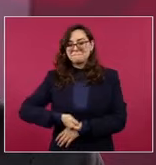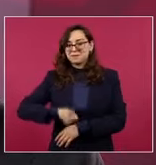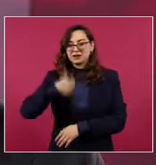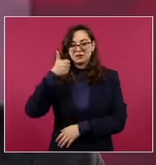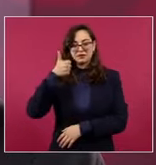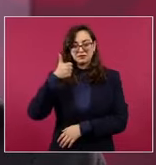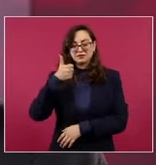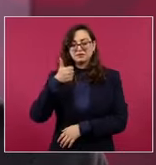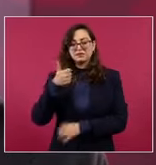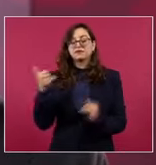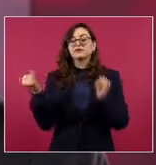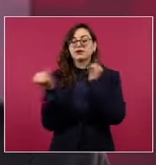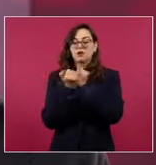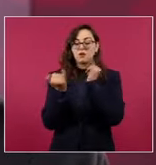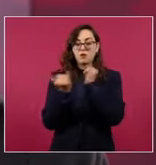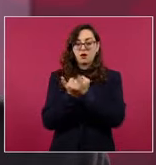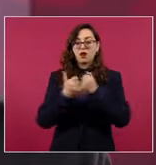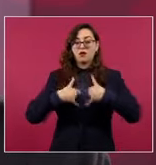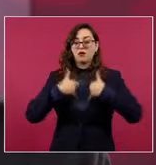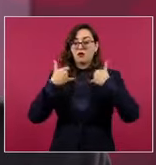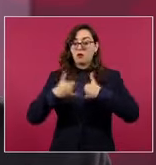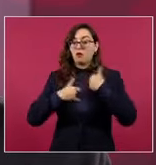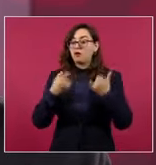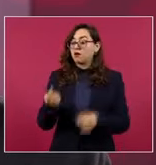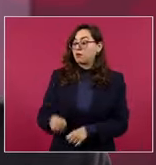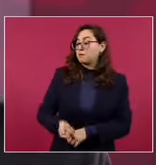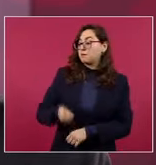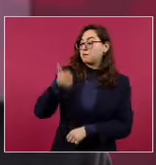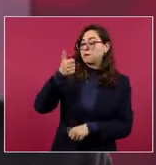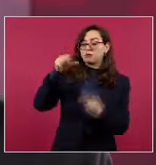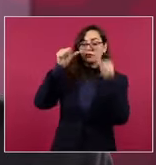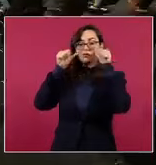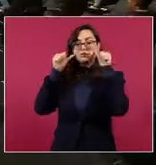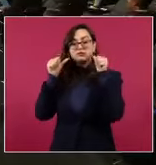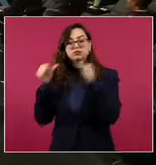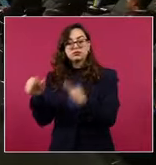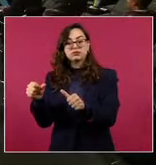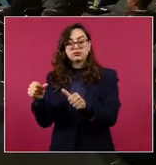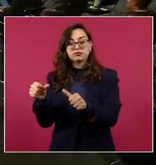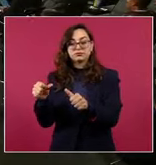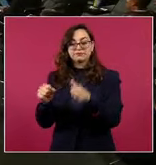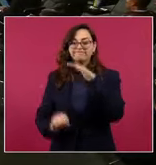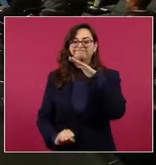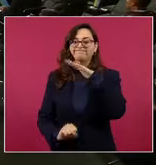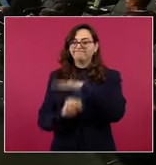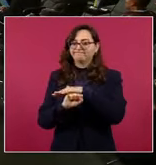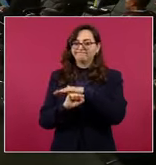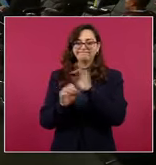dando atención a los jóvenes. Esa es la base.